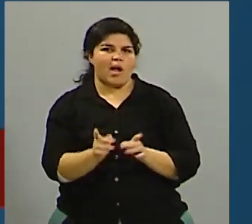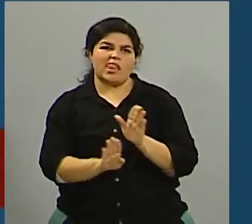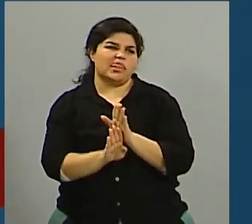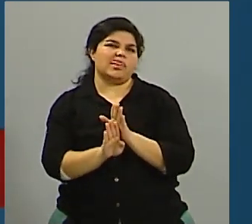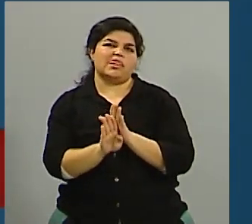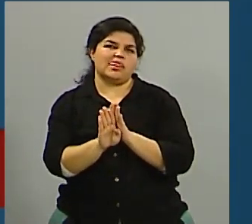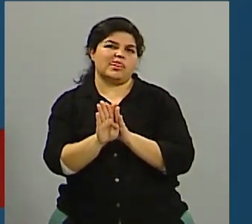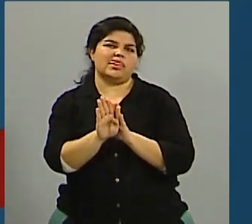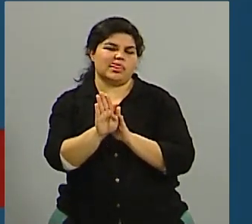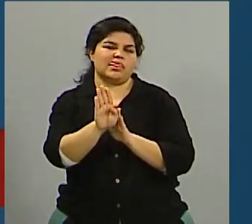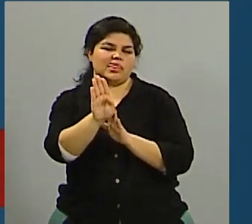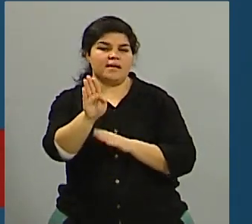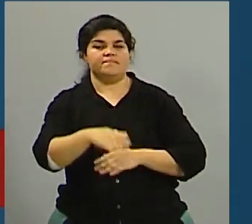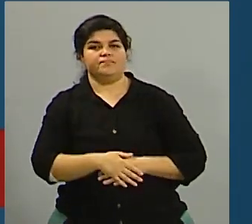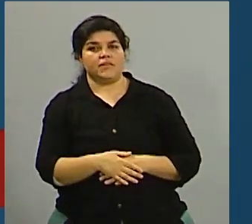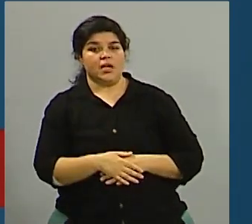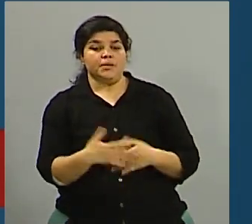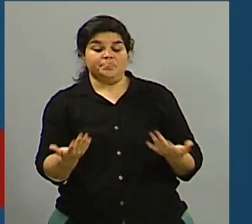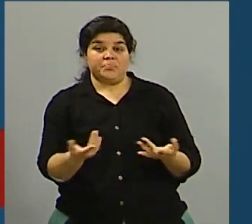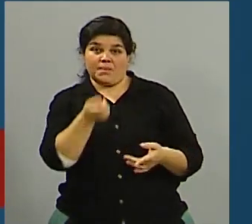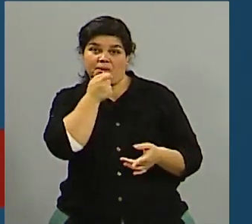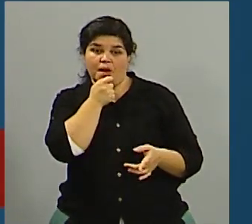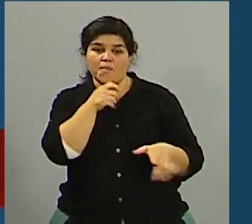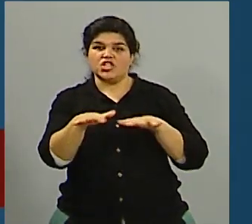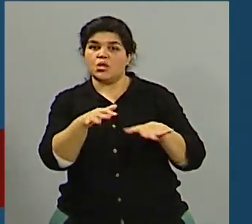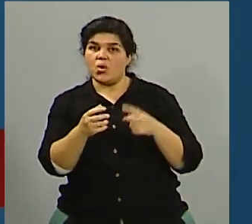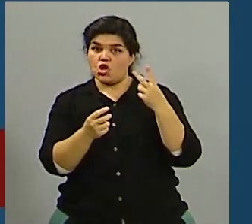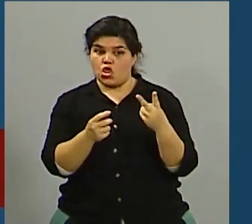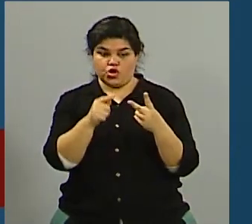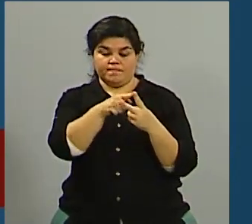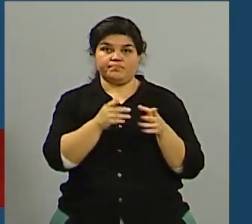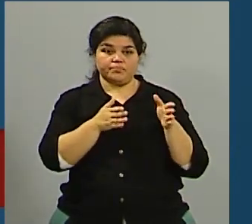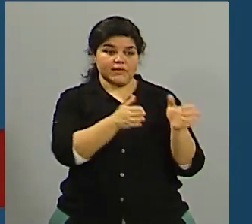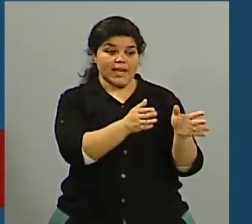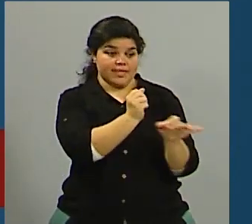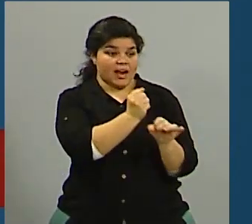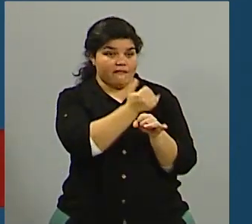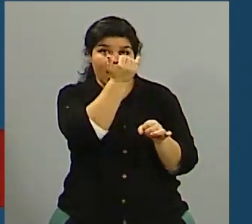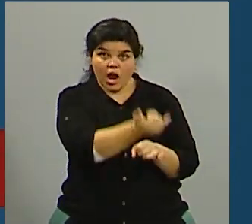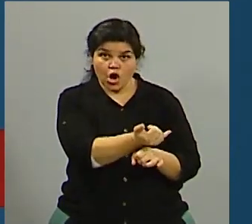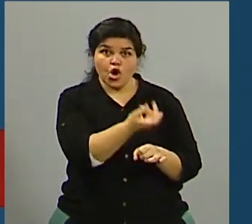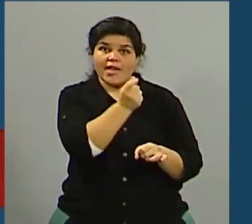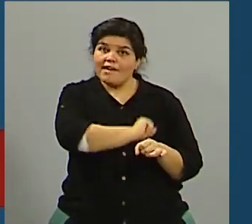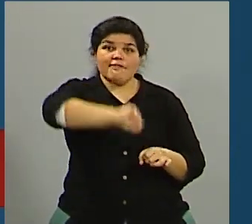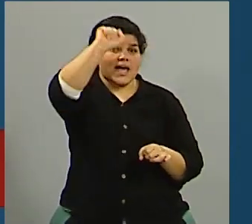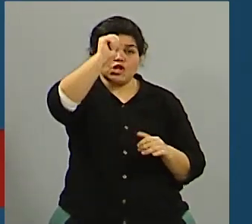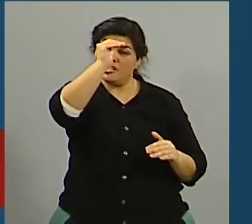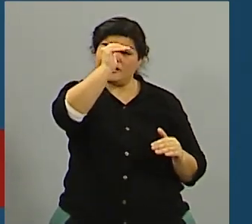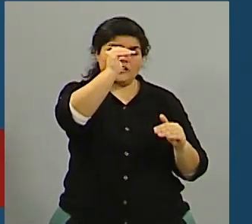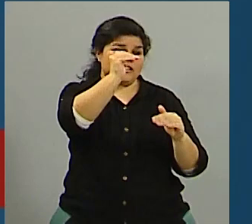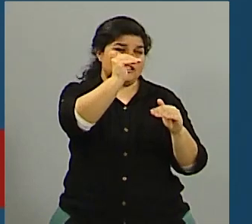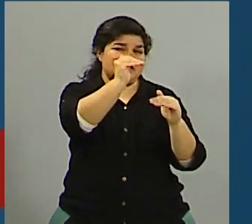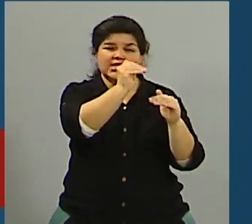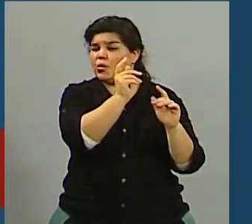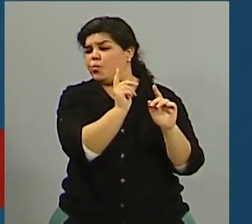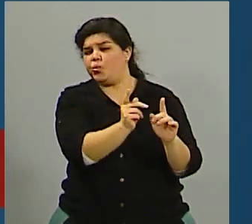tener trabajo aunque no te alcance, que no tener ningún ingreso, y que igual la inflación te coma lo poco mucho, la changuita que